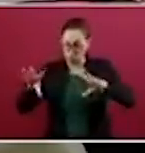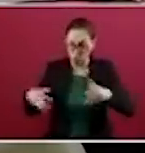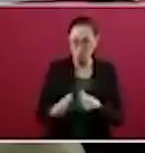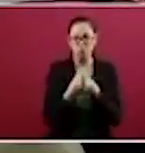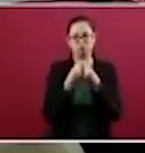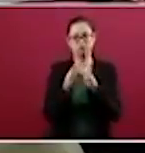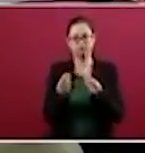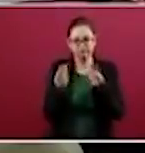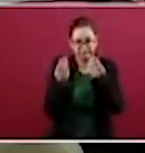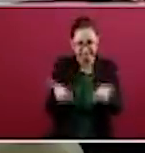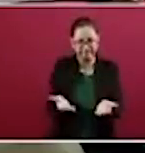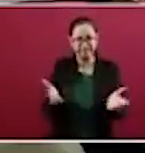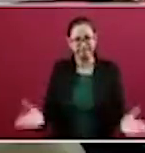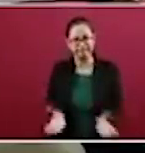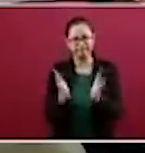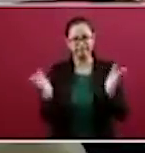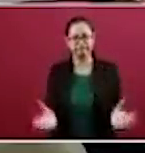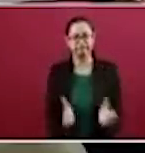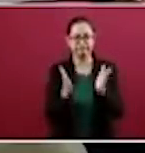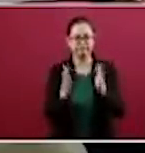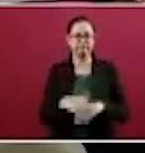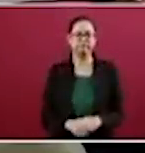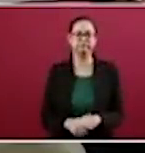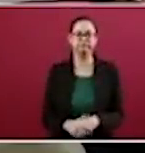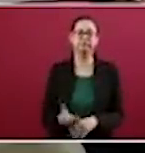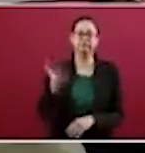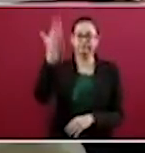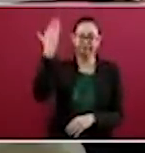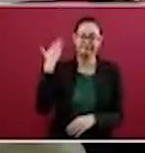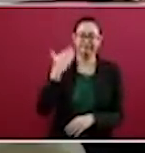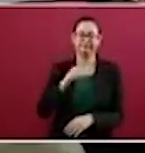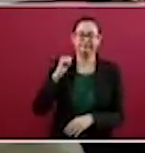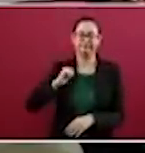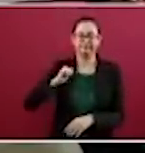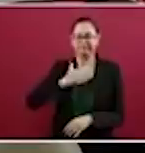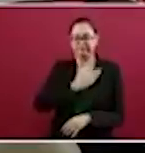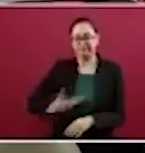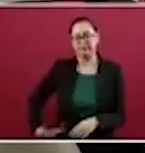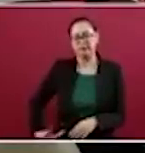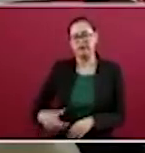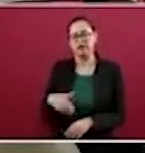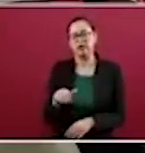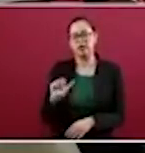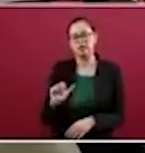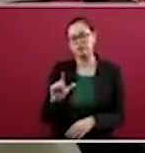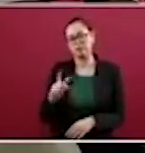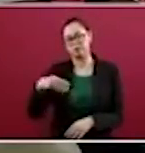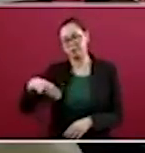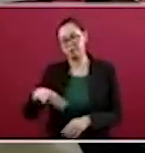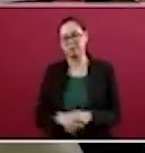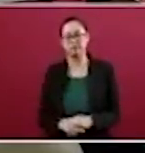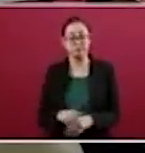el pueblo, como señaló entonces el presidente López Mateos. El anonimato cubrió por años